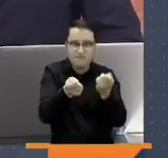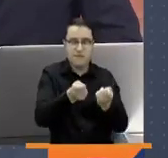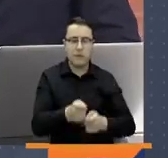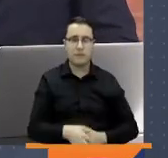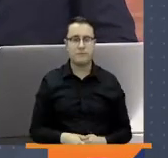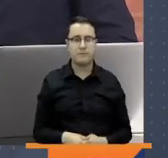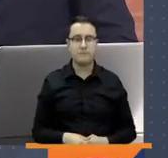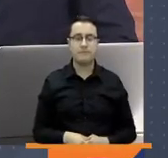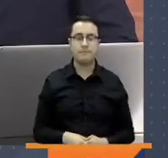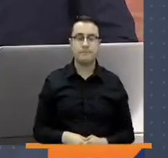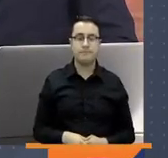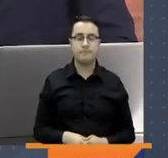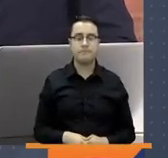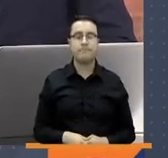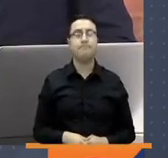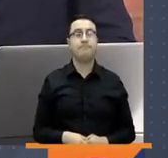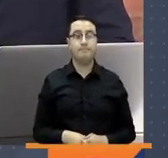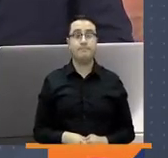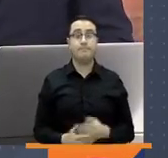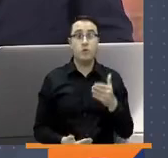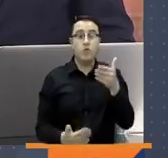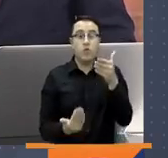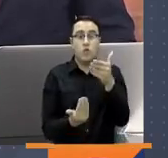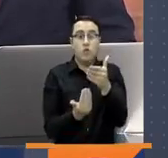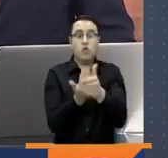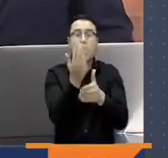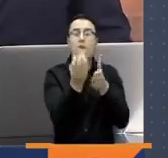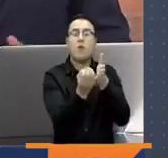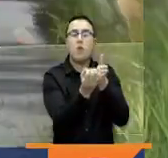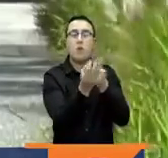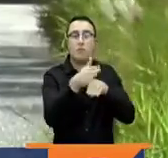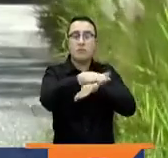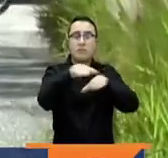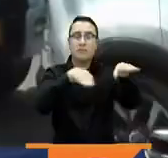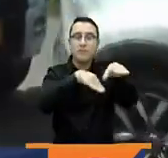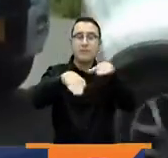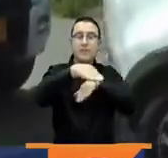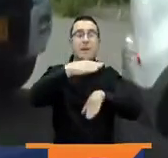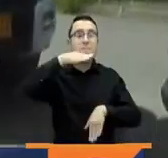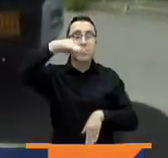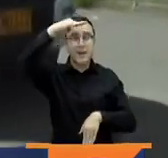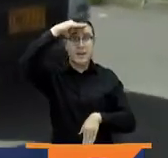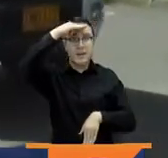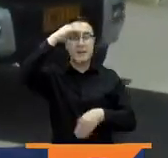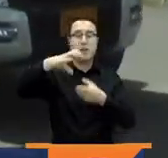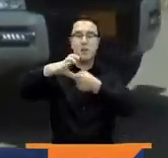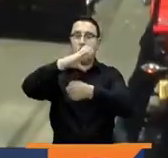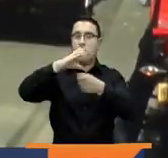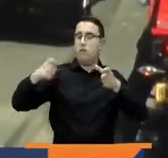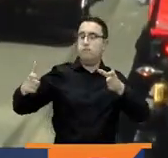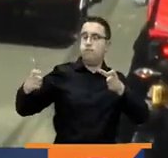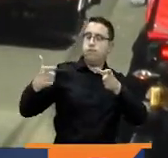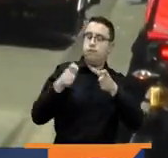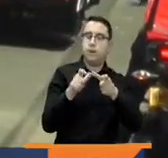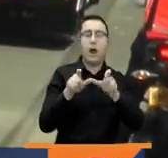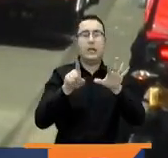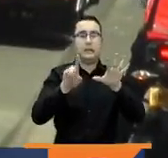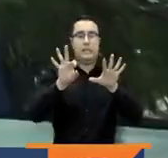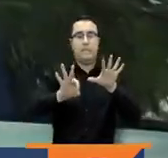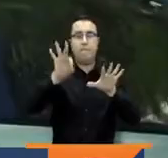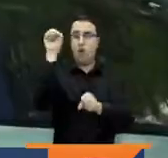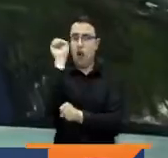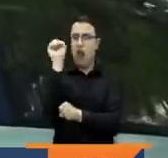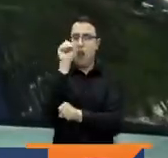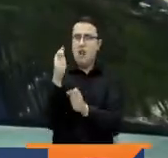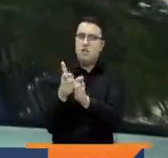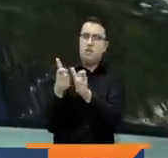Y durante los primeros días de implementación del nuevo pico y placa en Medellín, la ciudad registró una disminución del 6% del parque automotor, lo que